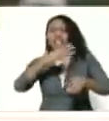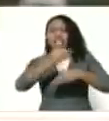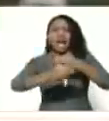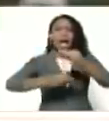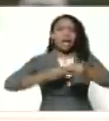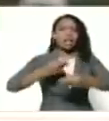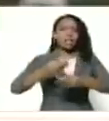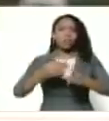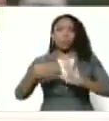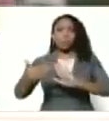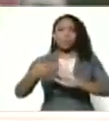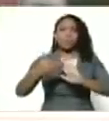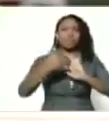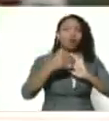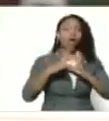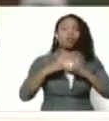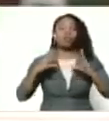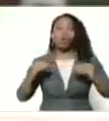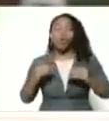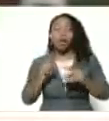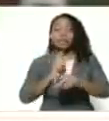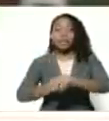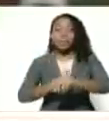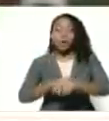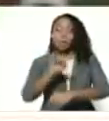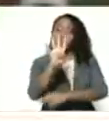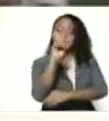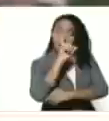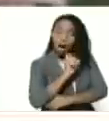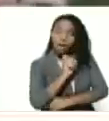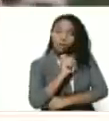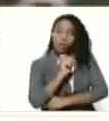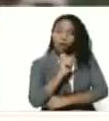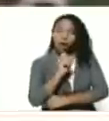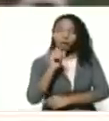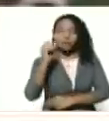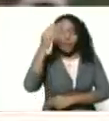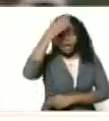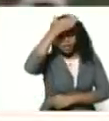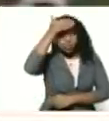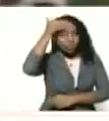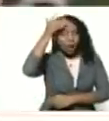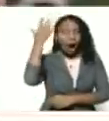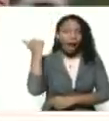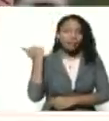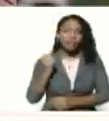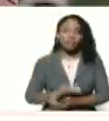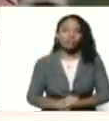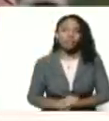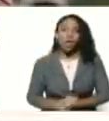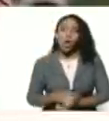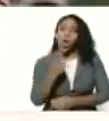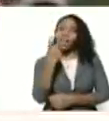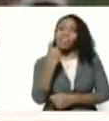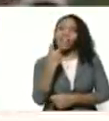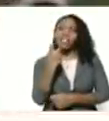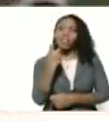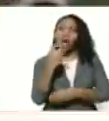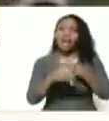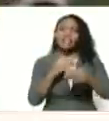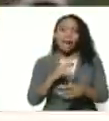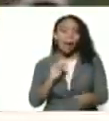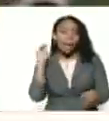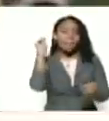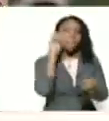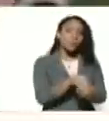crueles en todo el periodo de 4 años de Donald Trump. Lo único que le faltó a Donald Trump fue invadir